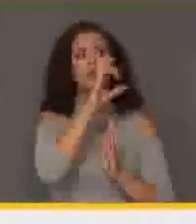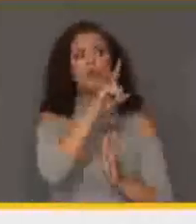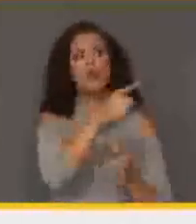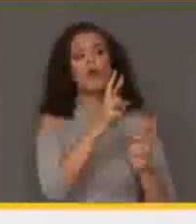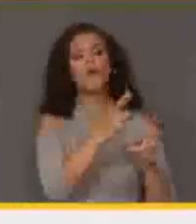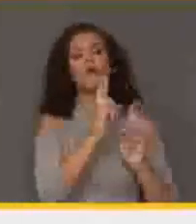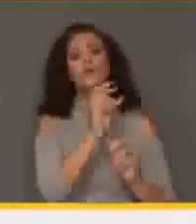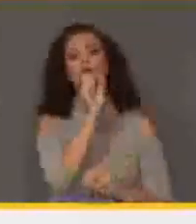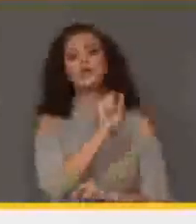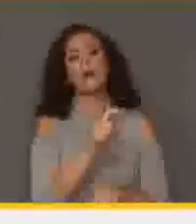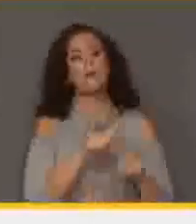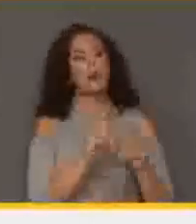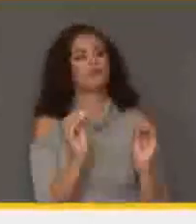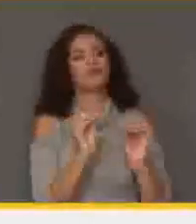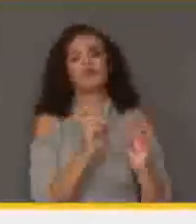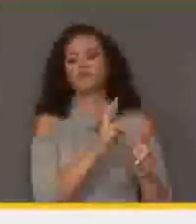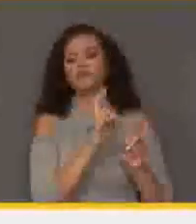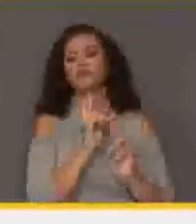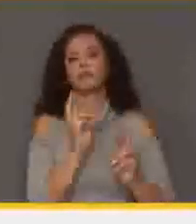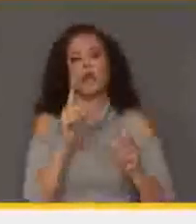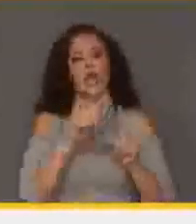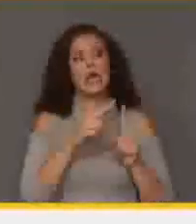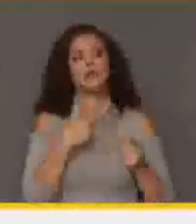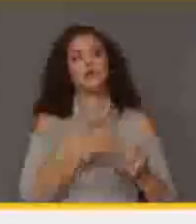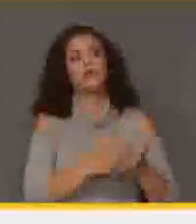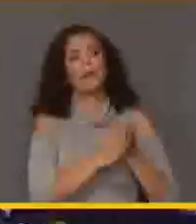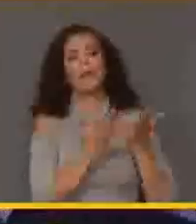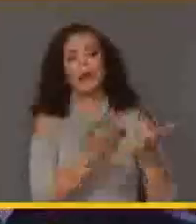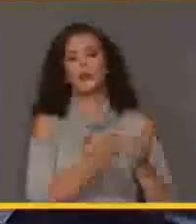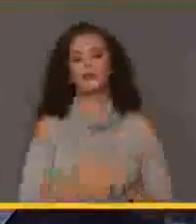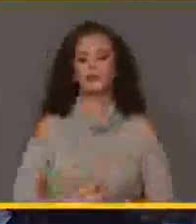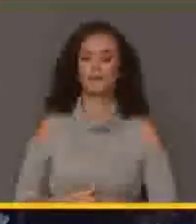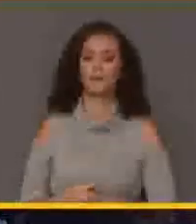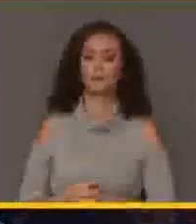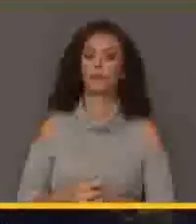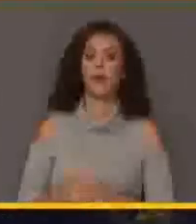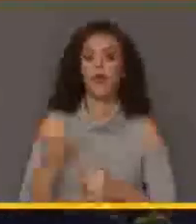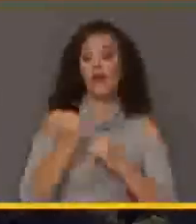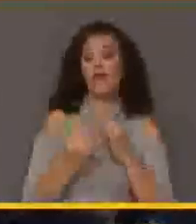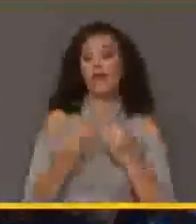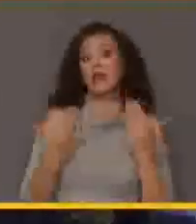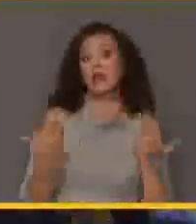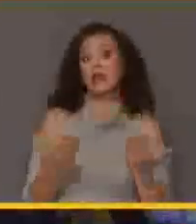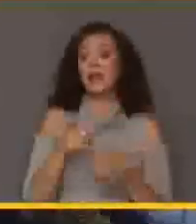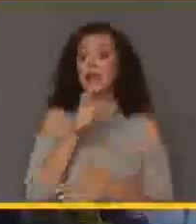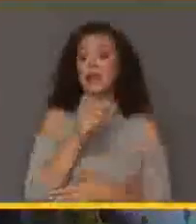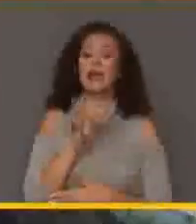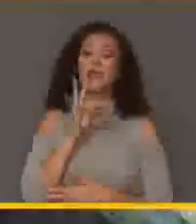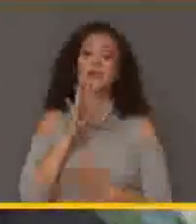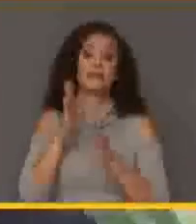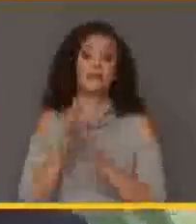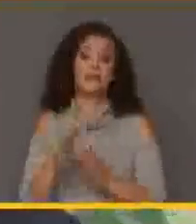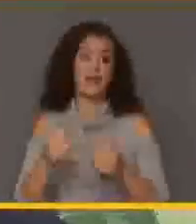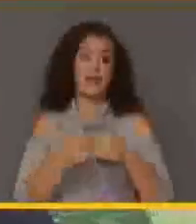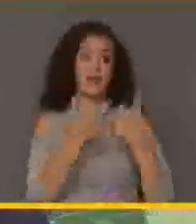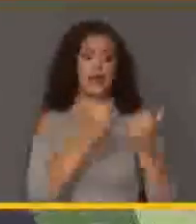Saprissa, pero no recibió una respuesta ante la solicitud. Al final de cuentas, los tigreños jugarán ante